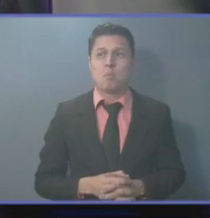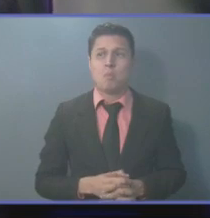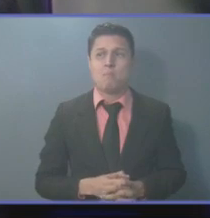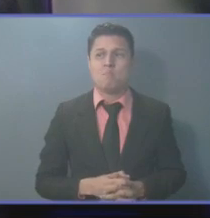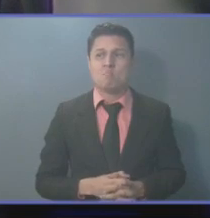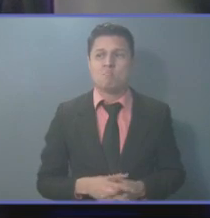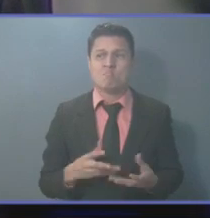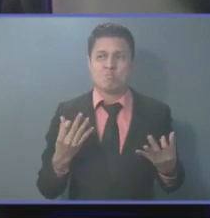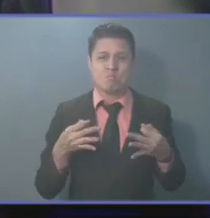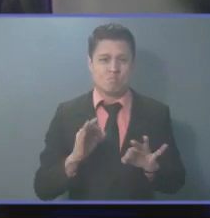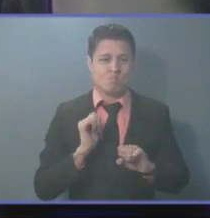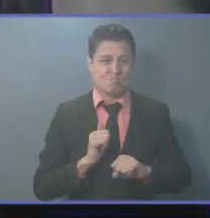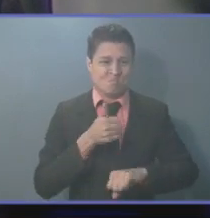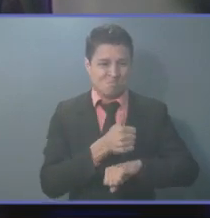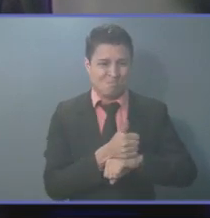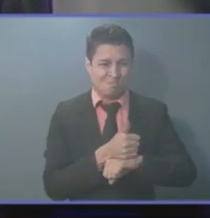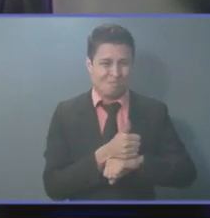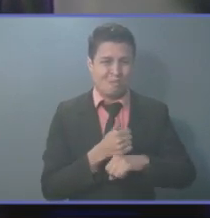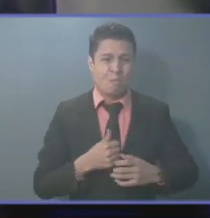concreto.